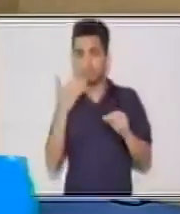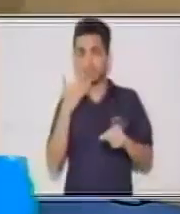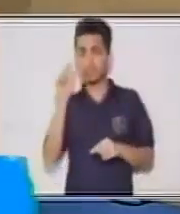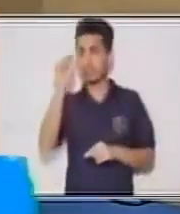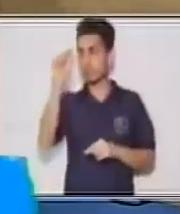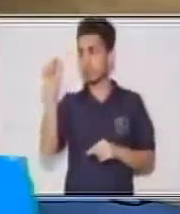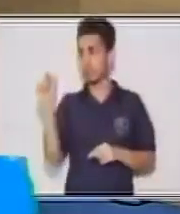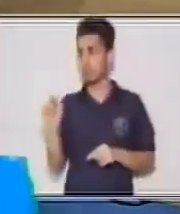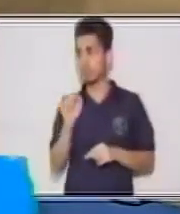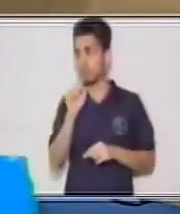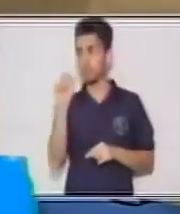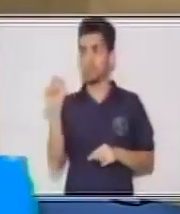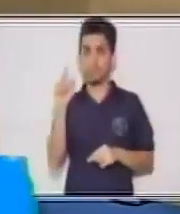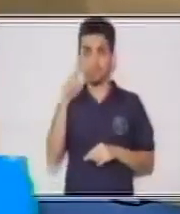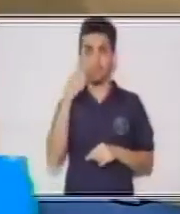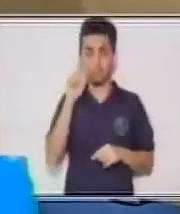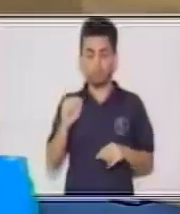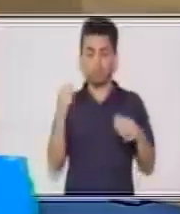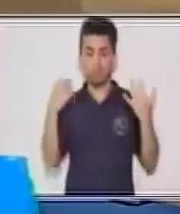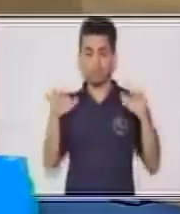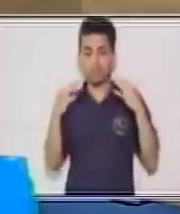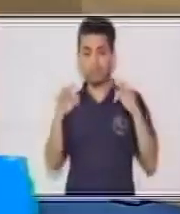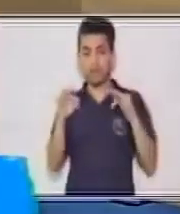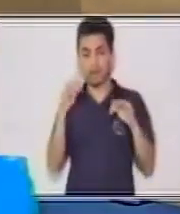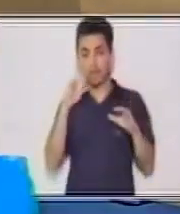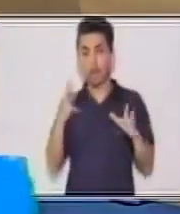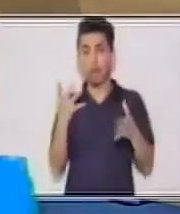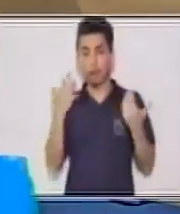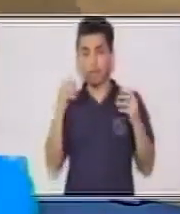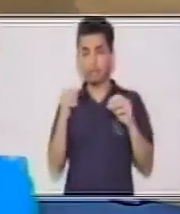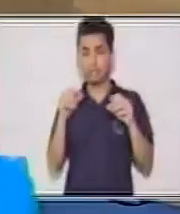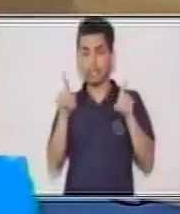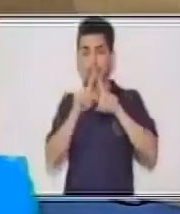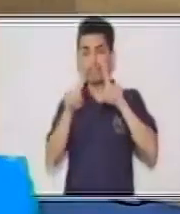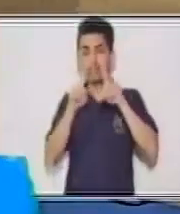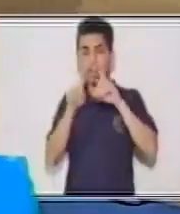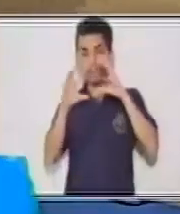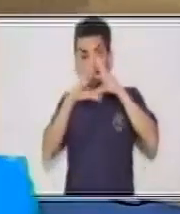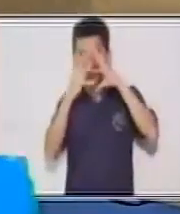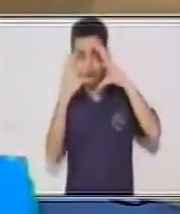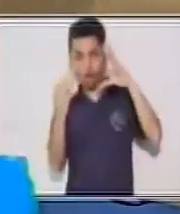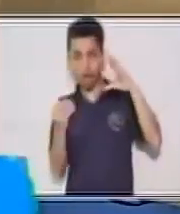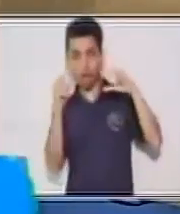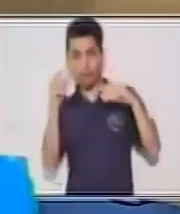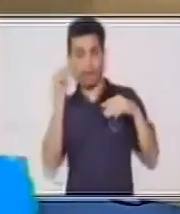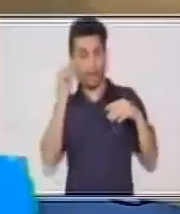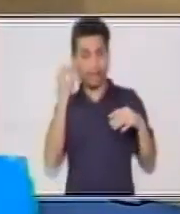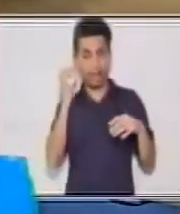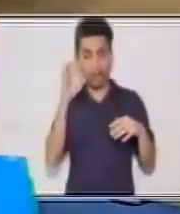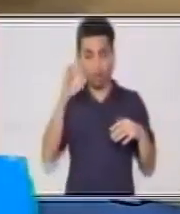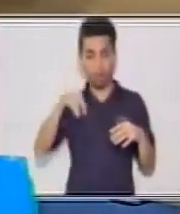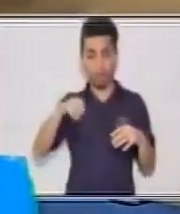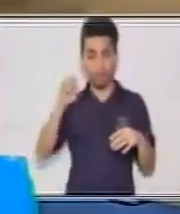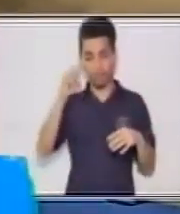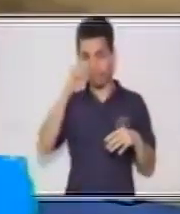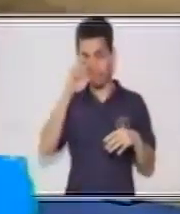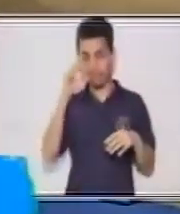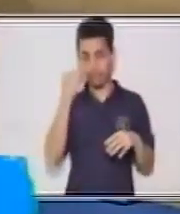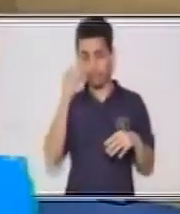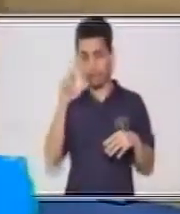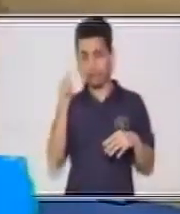Puede usted inventárselos y puede tratar la manera de ir formando cualquier figura geométrica que se pueda dentro de este